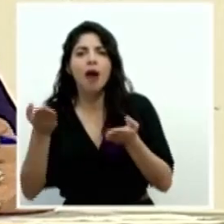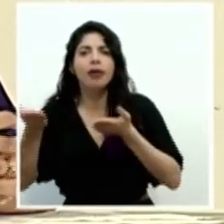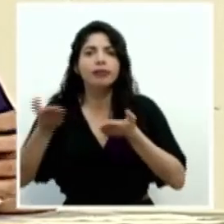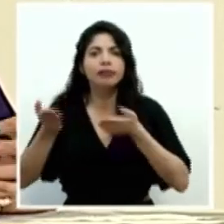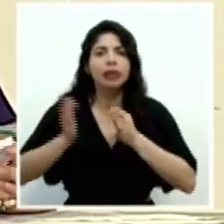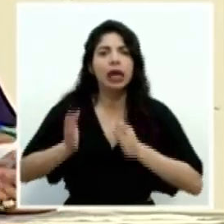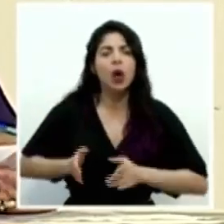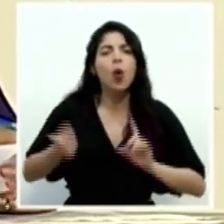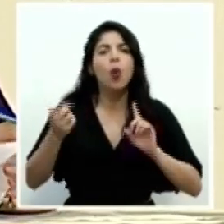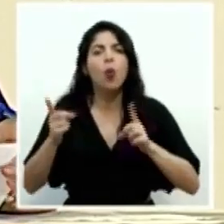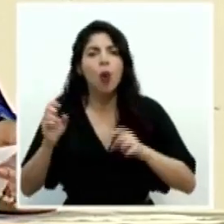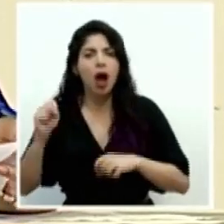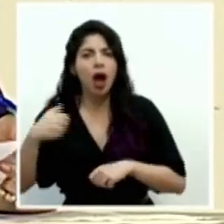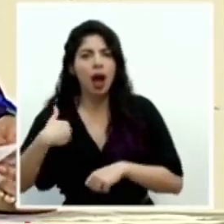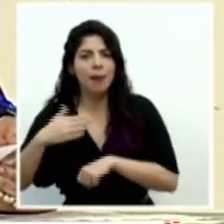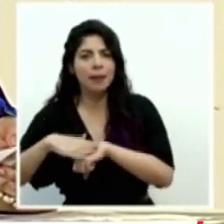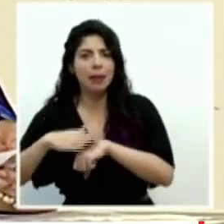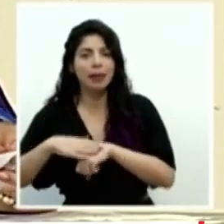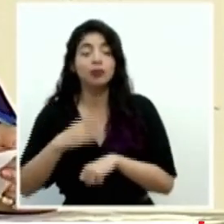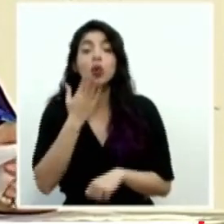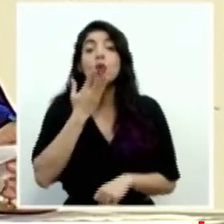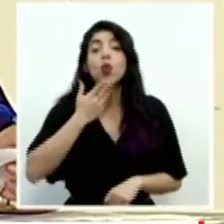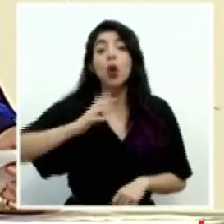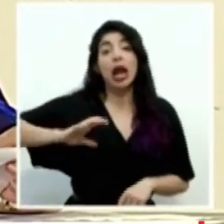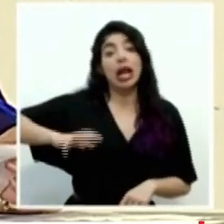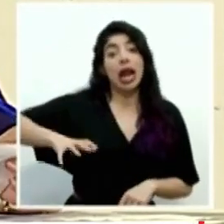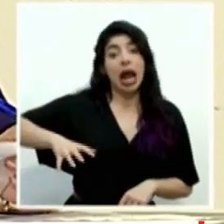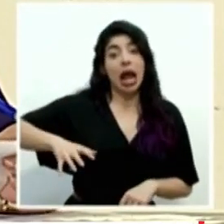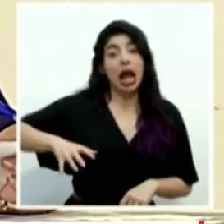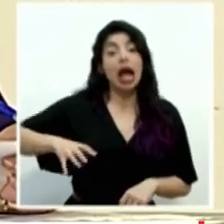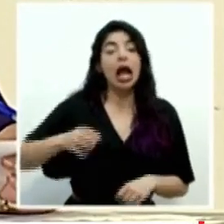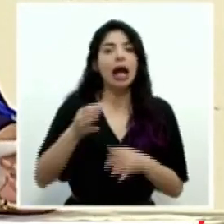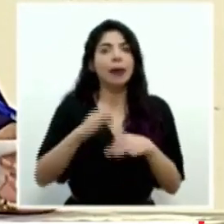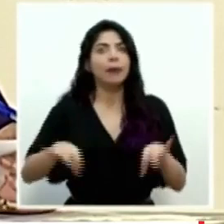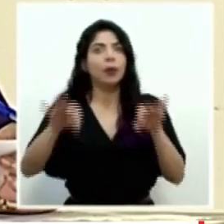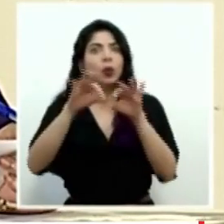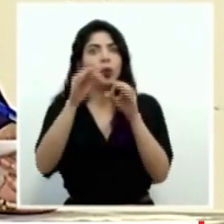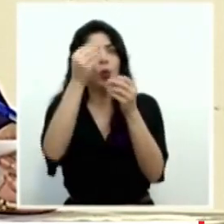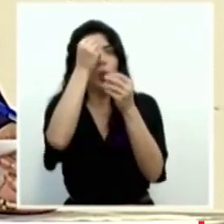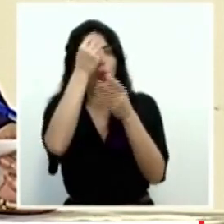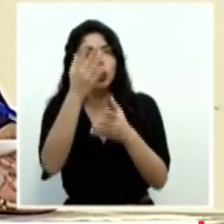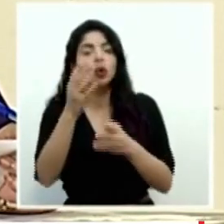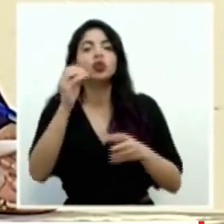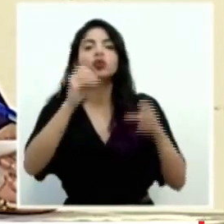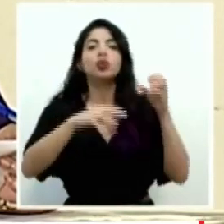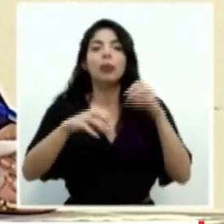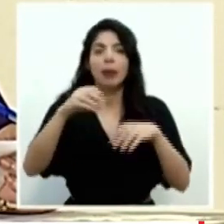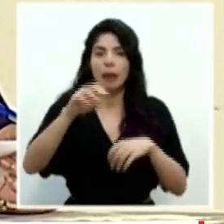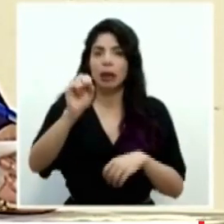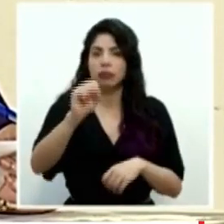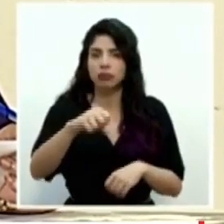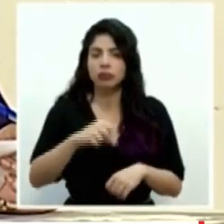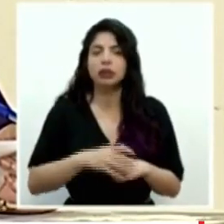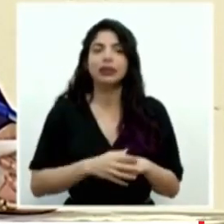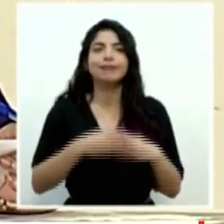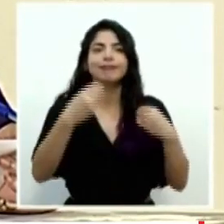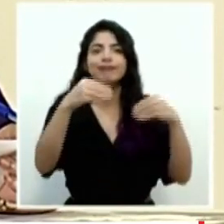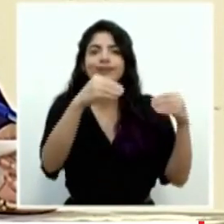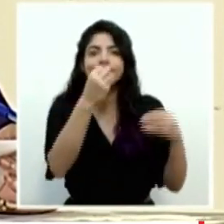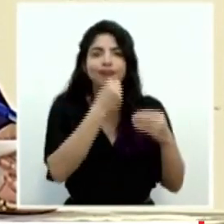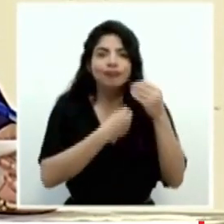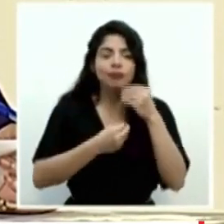al público. Aquí en el Cantón Naranja corresponde señalar que son los supermercados,